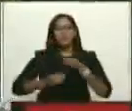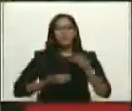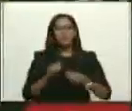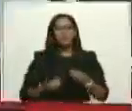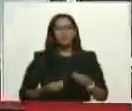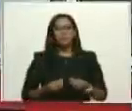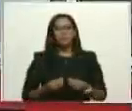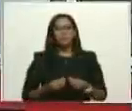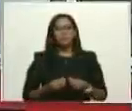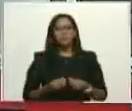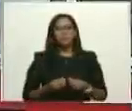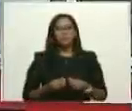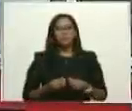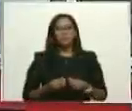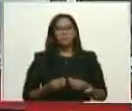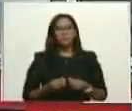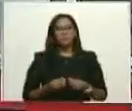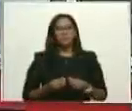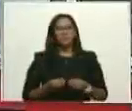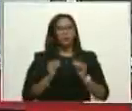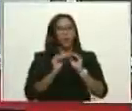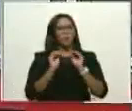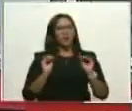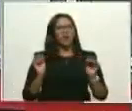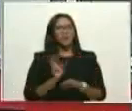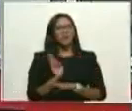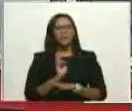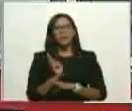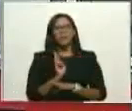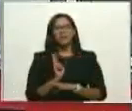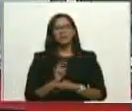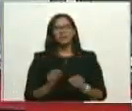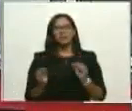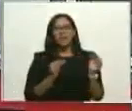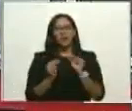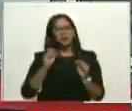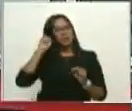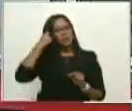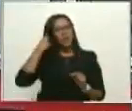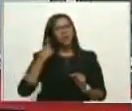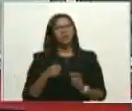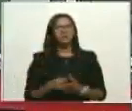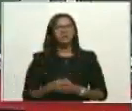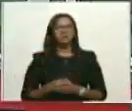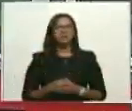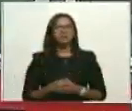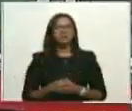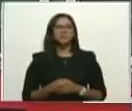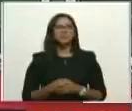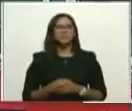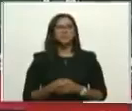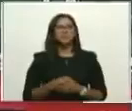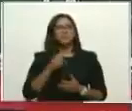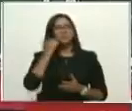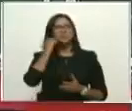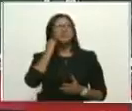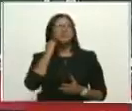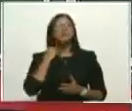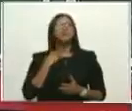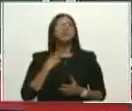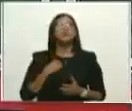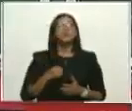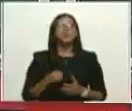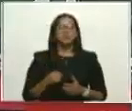Convocamos inmediatamente diálogo, ¿se acuerdan? que fue... Fueron allá al